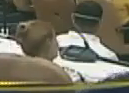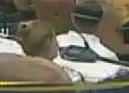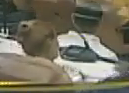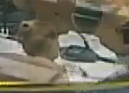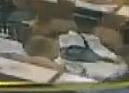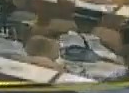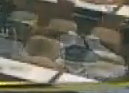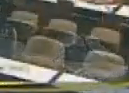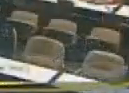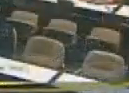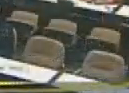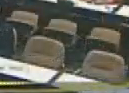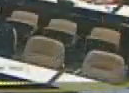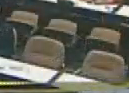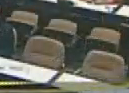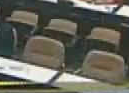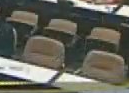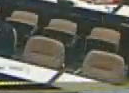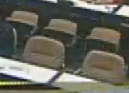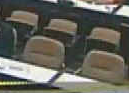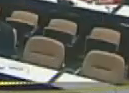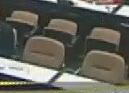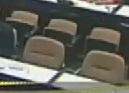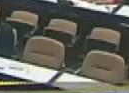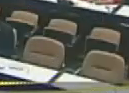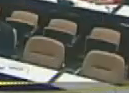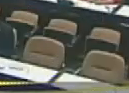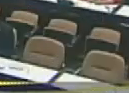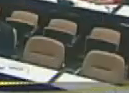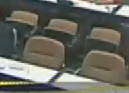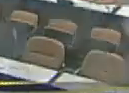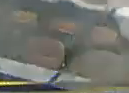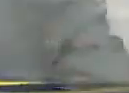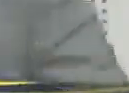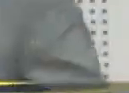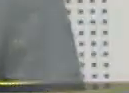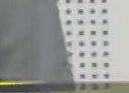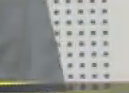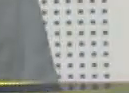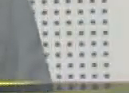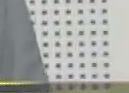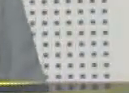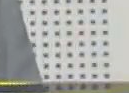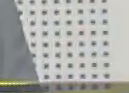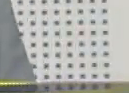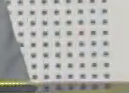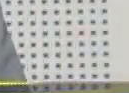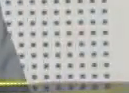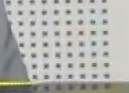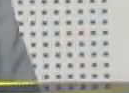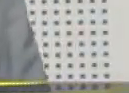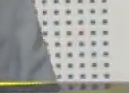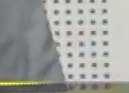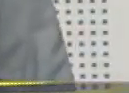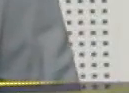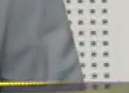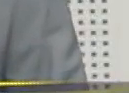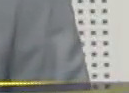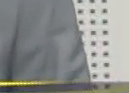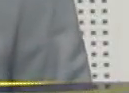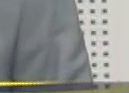los Estados Unidos por más de 60 años. Igualmente, crece el reclamo de que se excluya a Cuba de la arbitraria